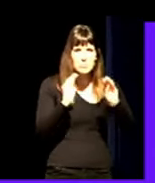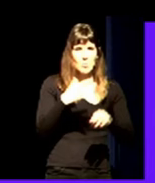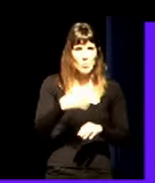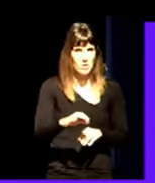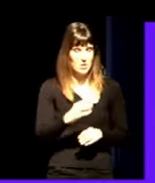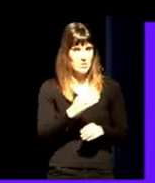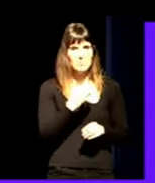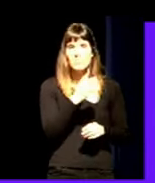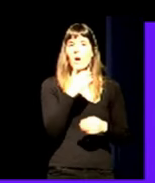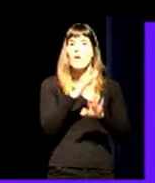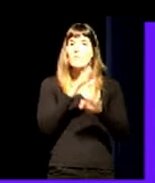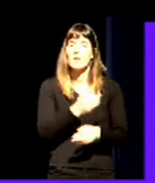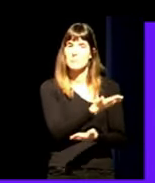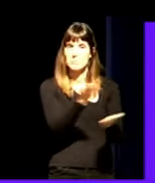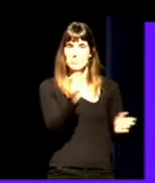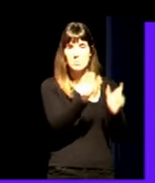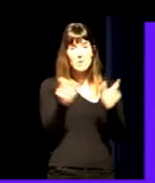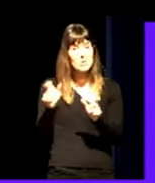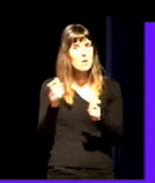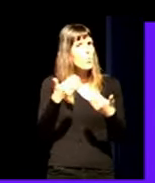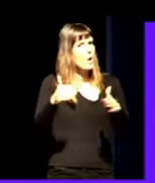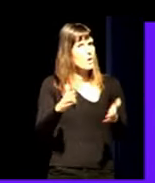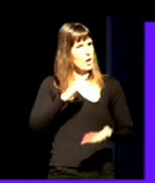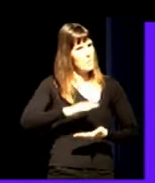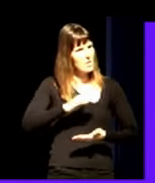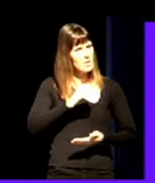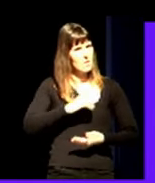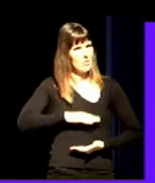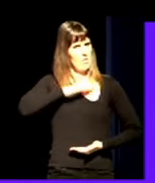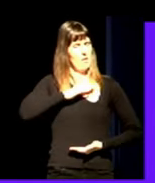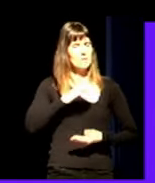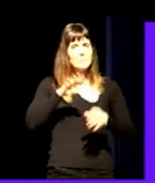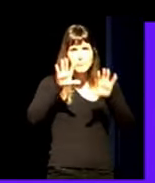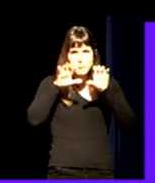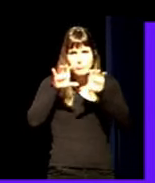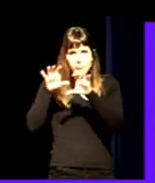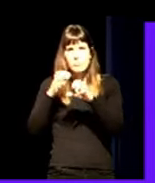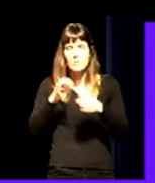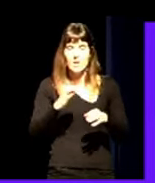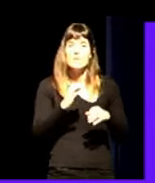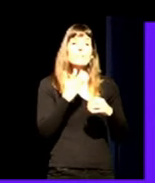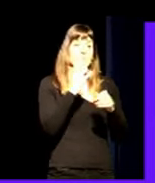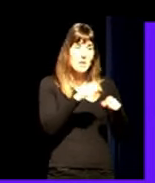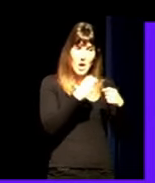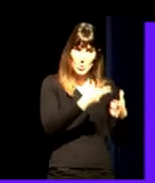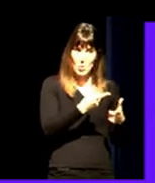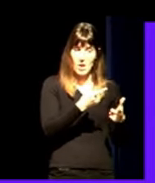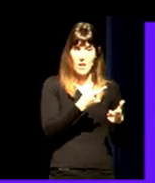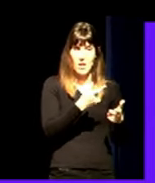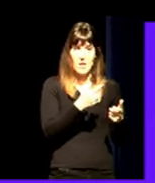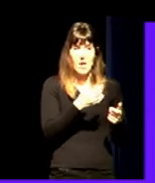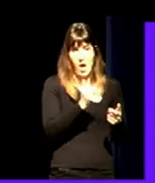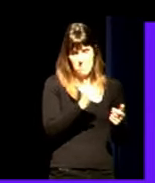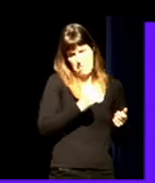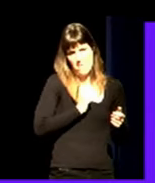cualquiera podemos ir desarrollando estas, incluso aquellos que tienen esa disposición natural a hacerlo. Por lo tanto, esta es otra